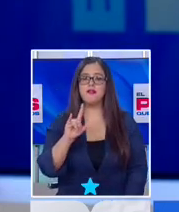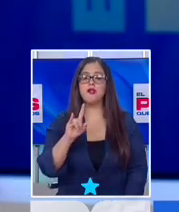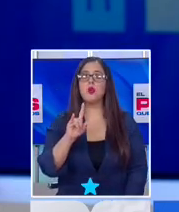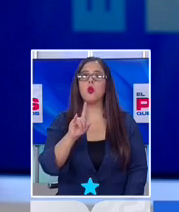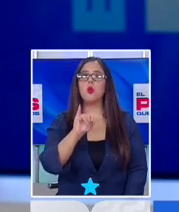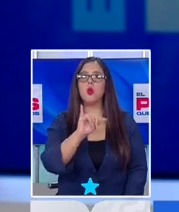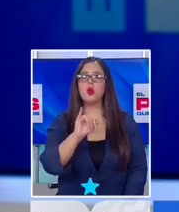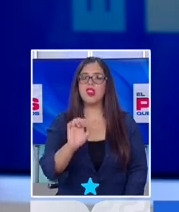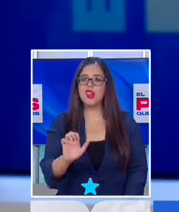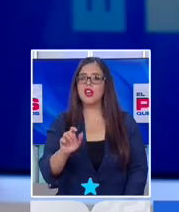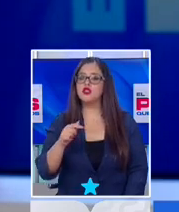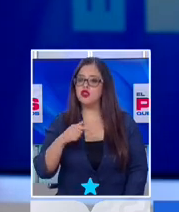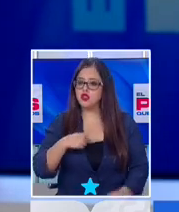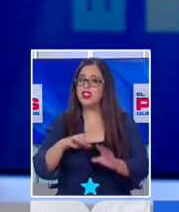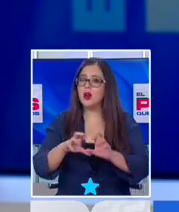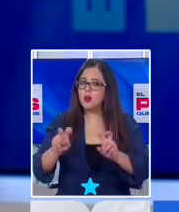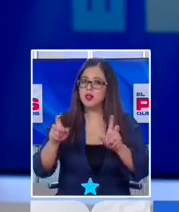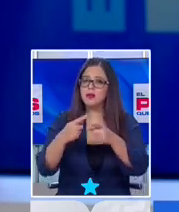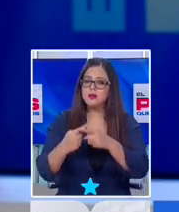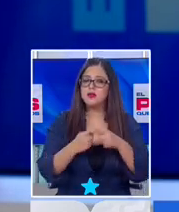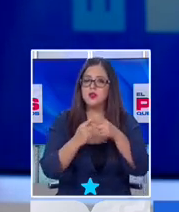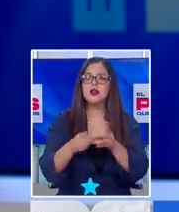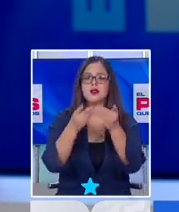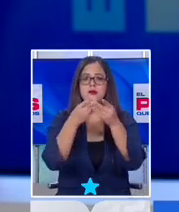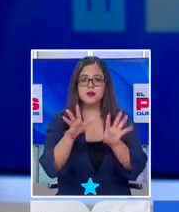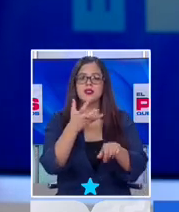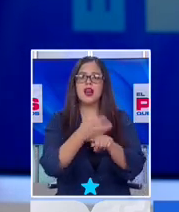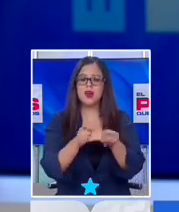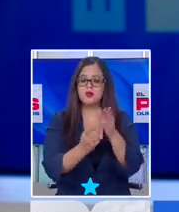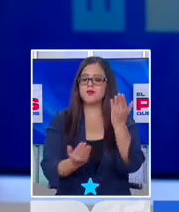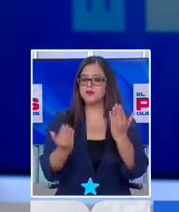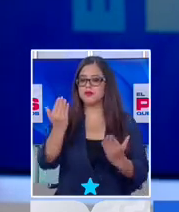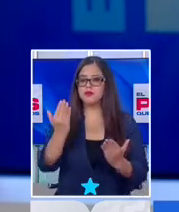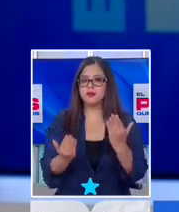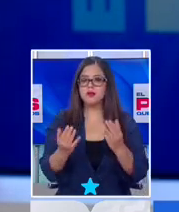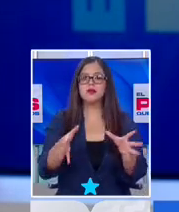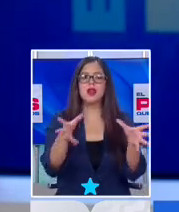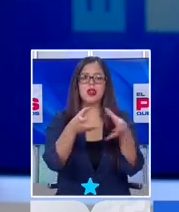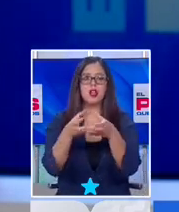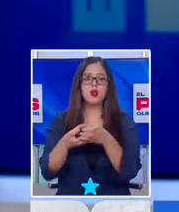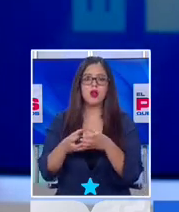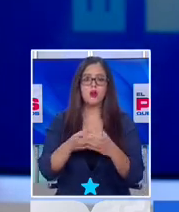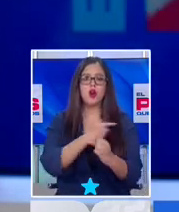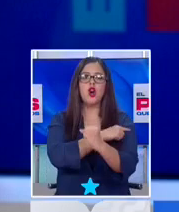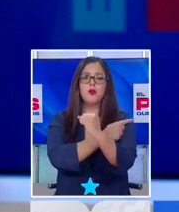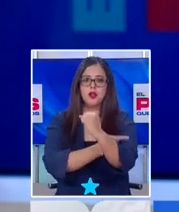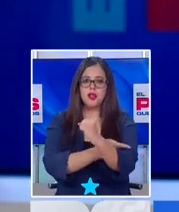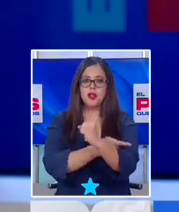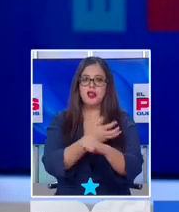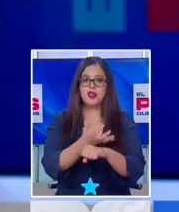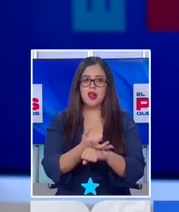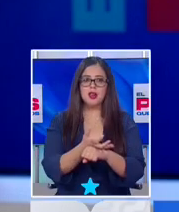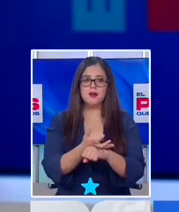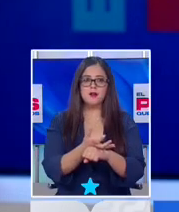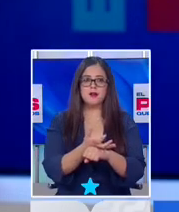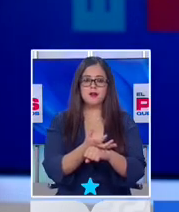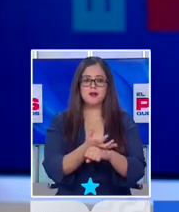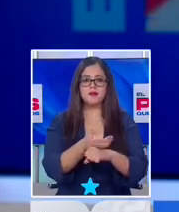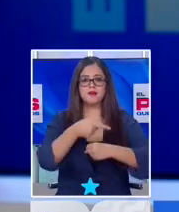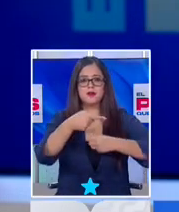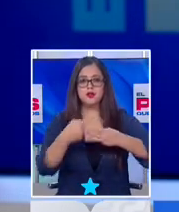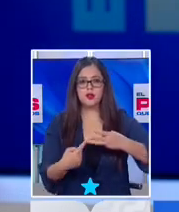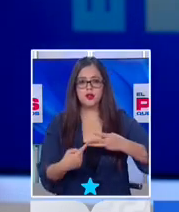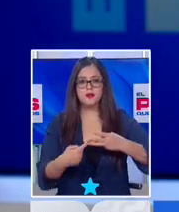acuerdo con que en las sociedades democrática evidentemente hay un contrapeso de los poderes instaurado de los poderes